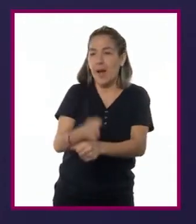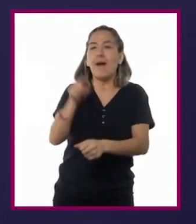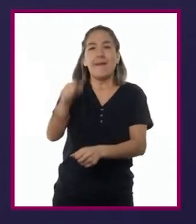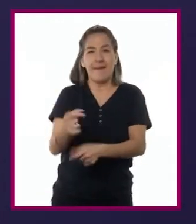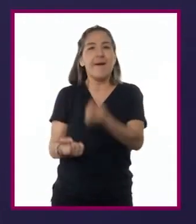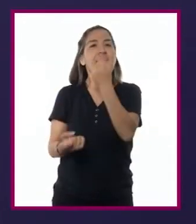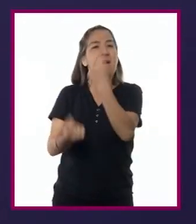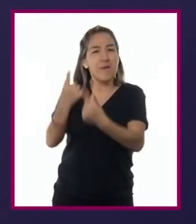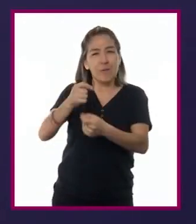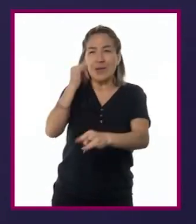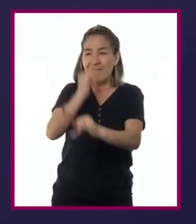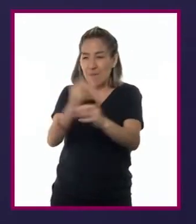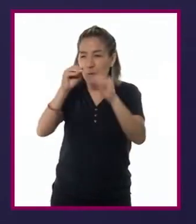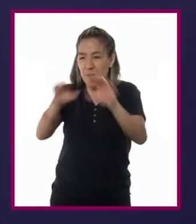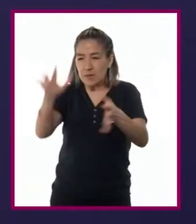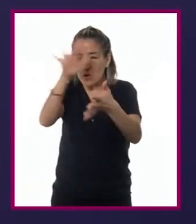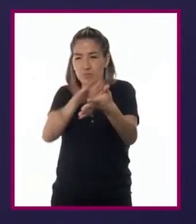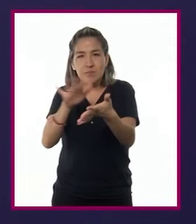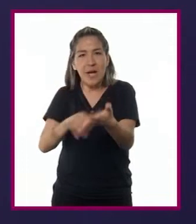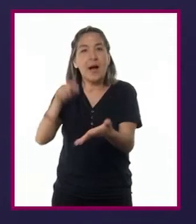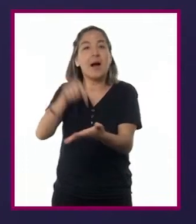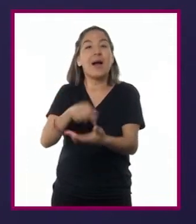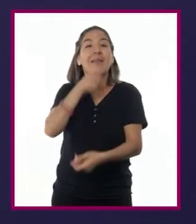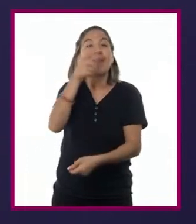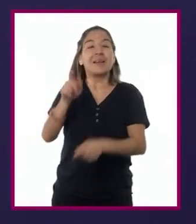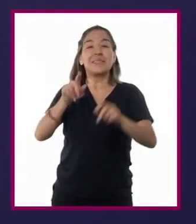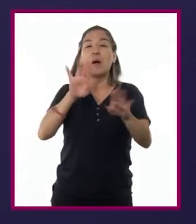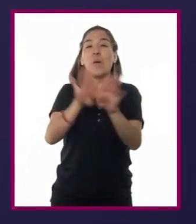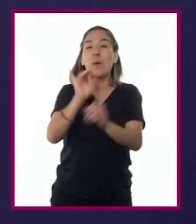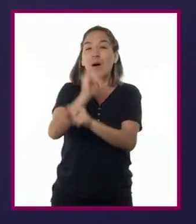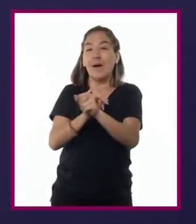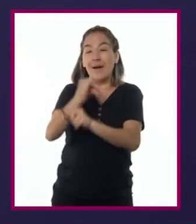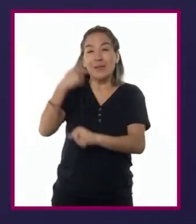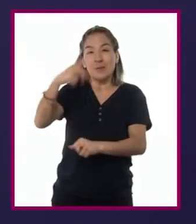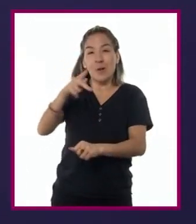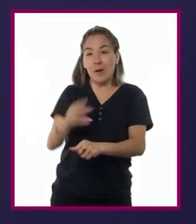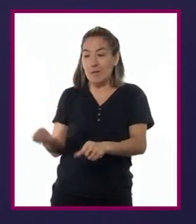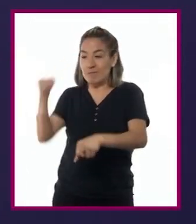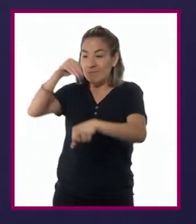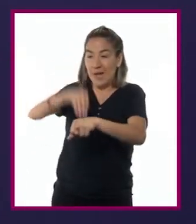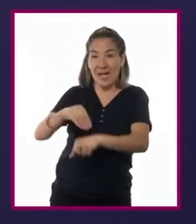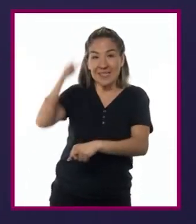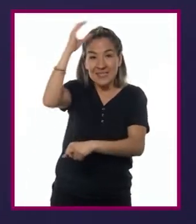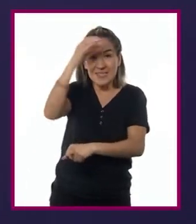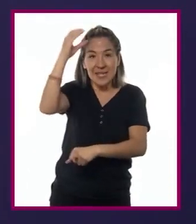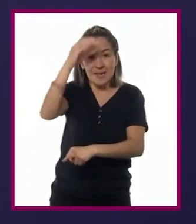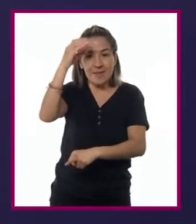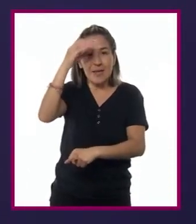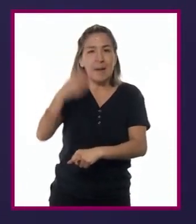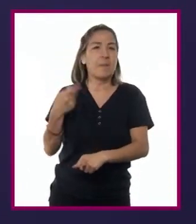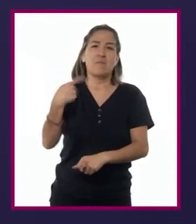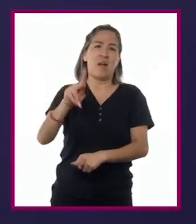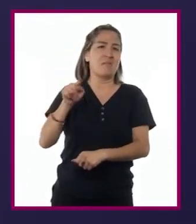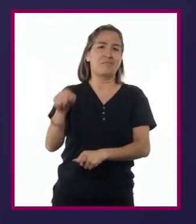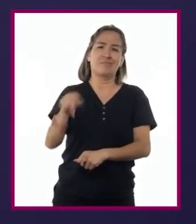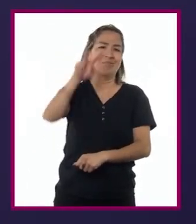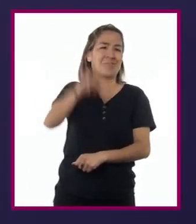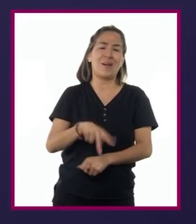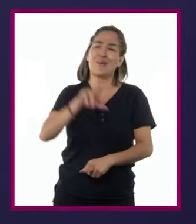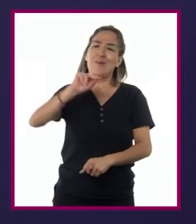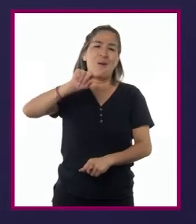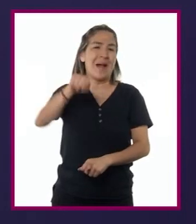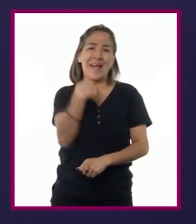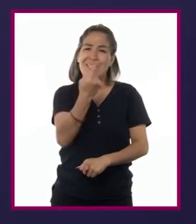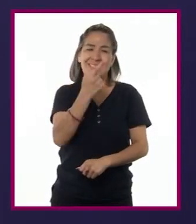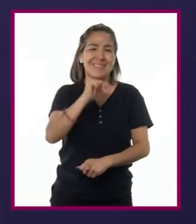en algunos textos se citan investigadores que se presentan como científicos sin que lo sean.